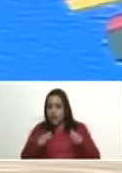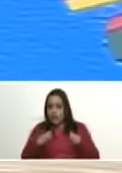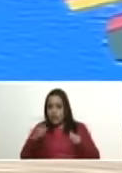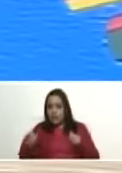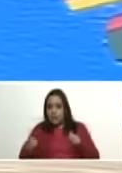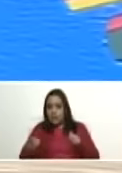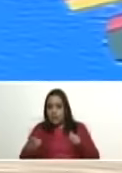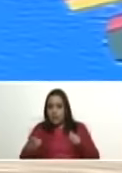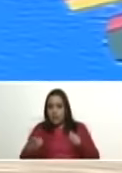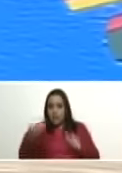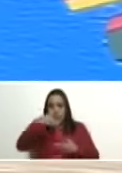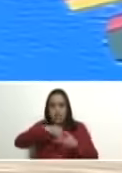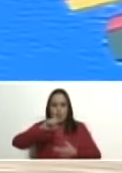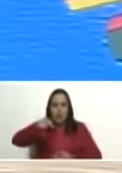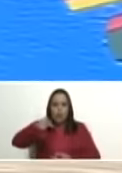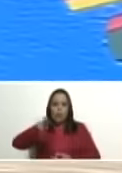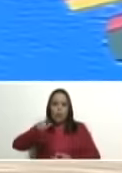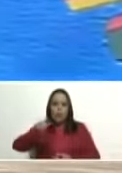guayaneses,